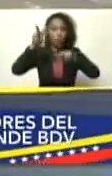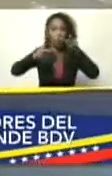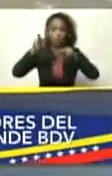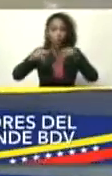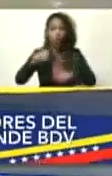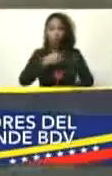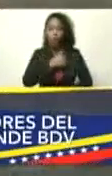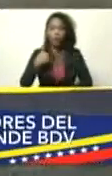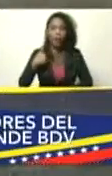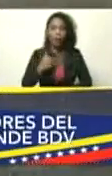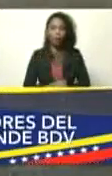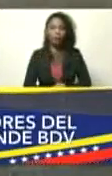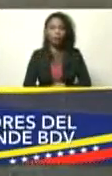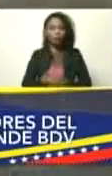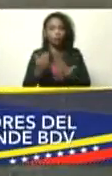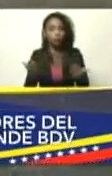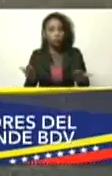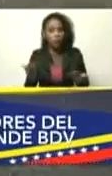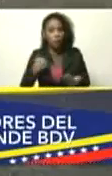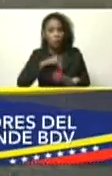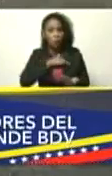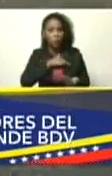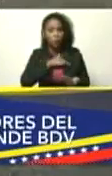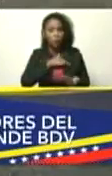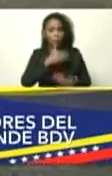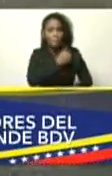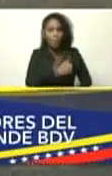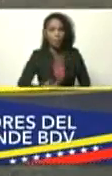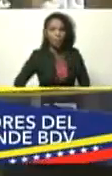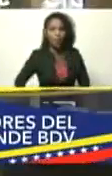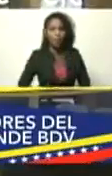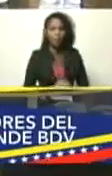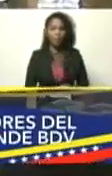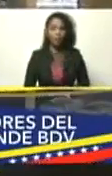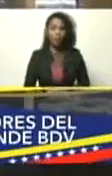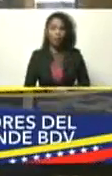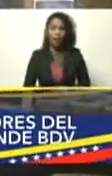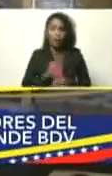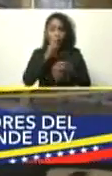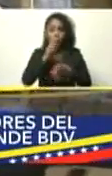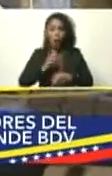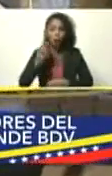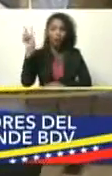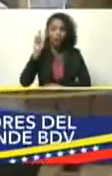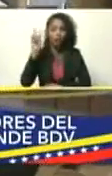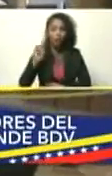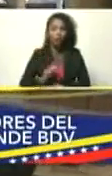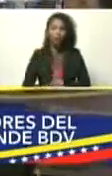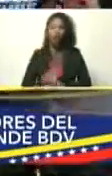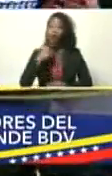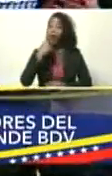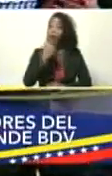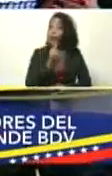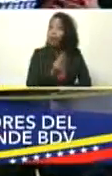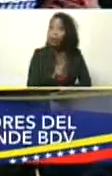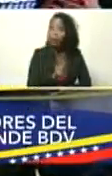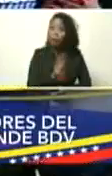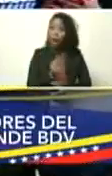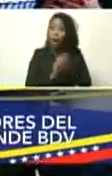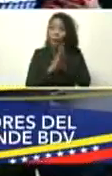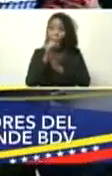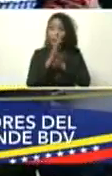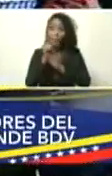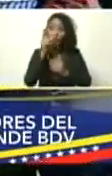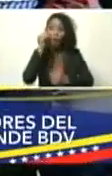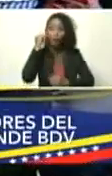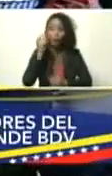yo quisiera que nuestro presidente del Banco Venezuela le diga los